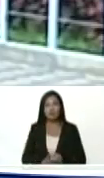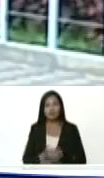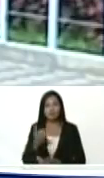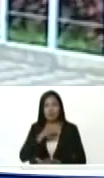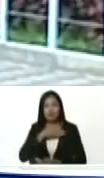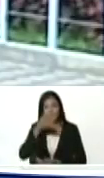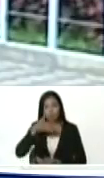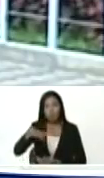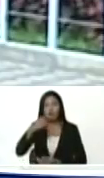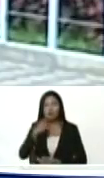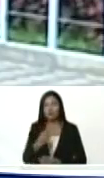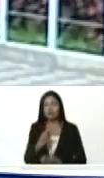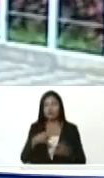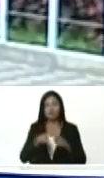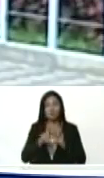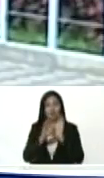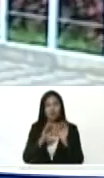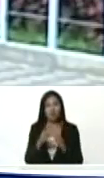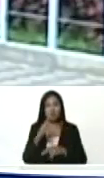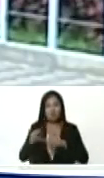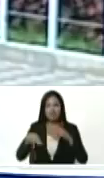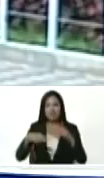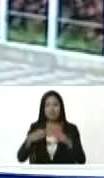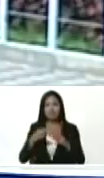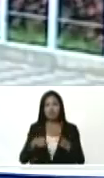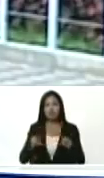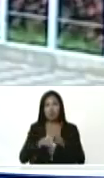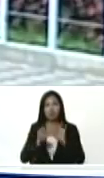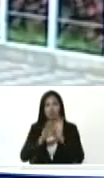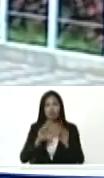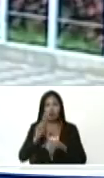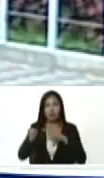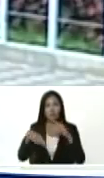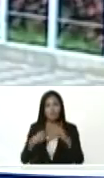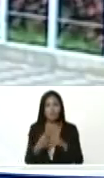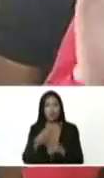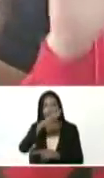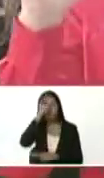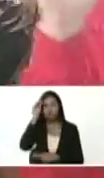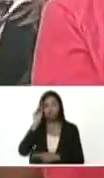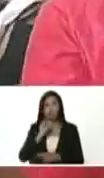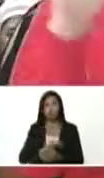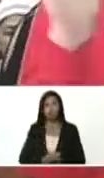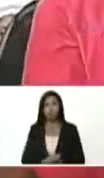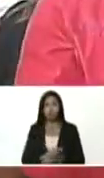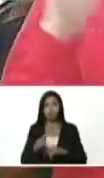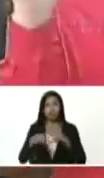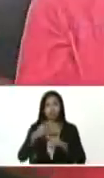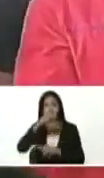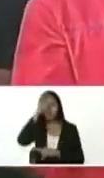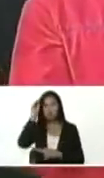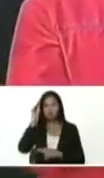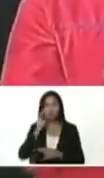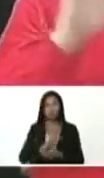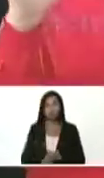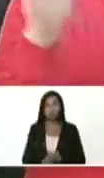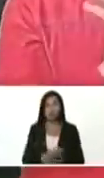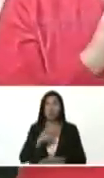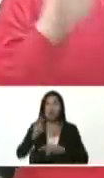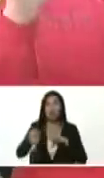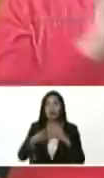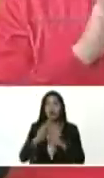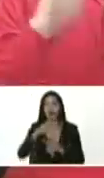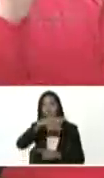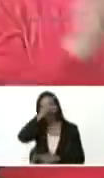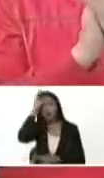pueblo que le dice por siempre a ellos, no más Trump, no más Trump.